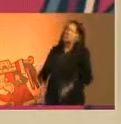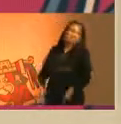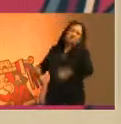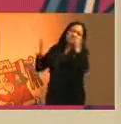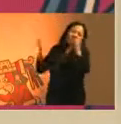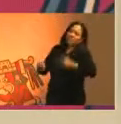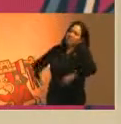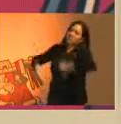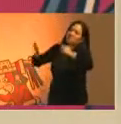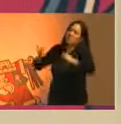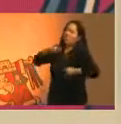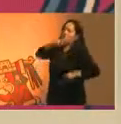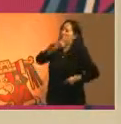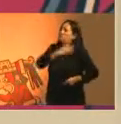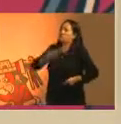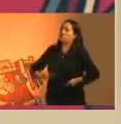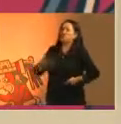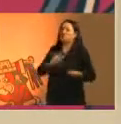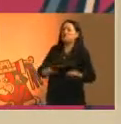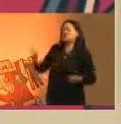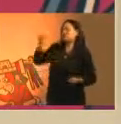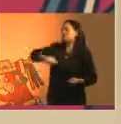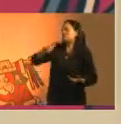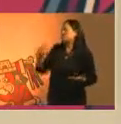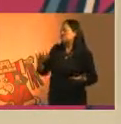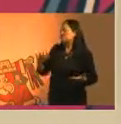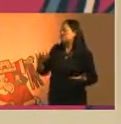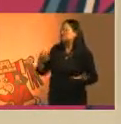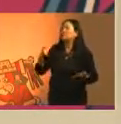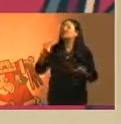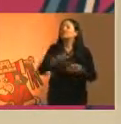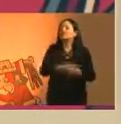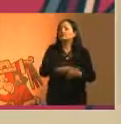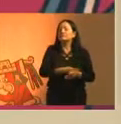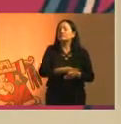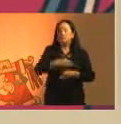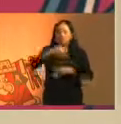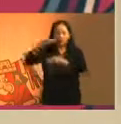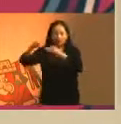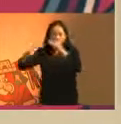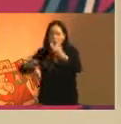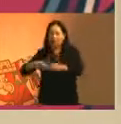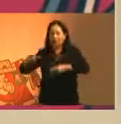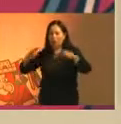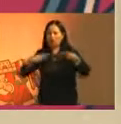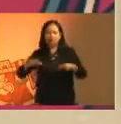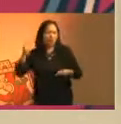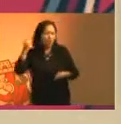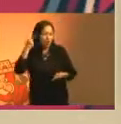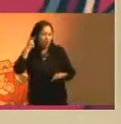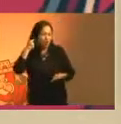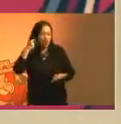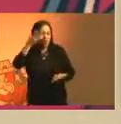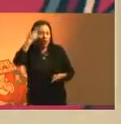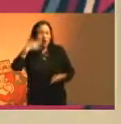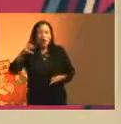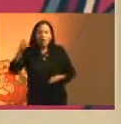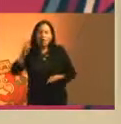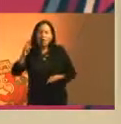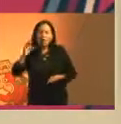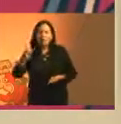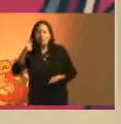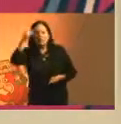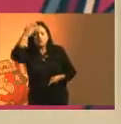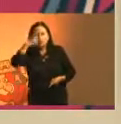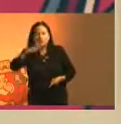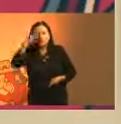tenemos órdenes superiores pero entonces se juntó la gente la gente se enteró de que venían por primo y en